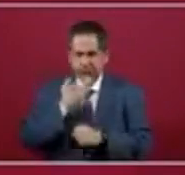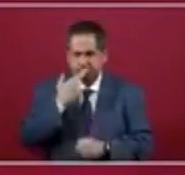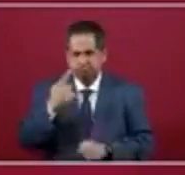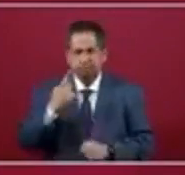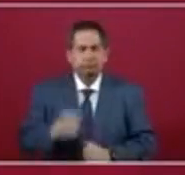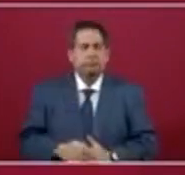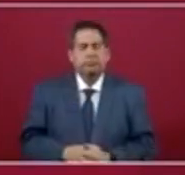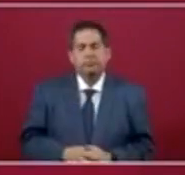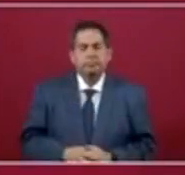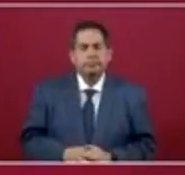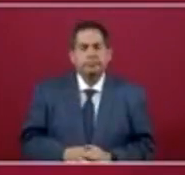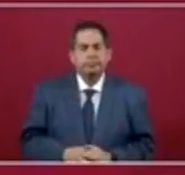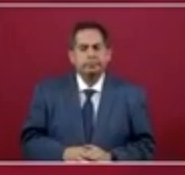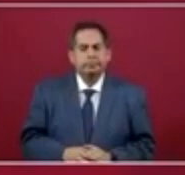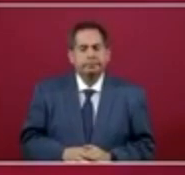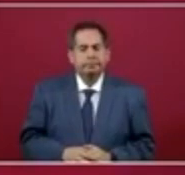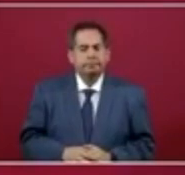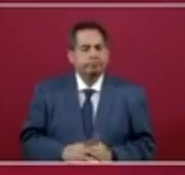que